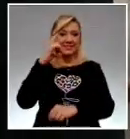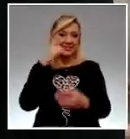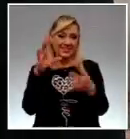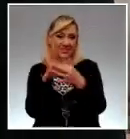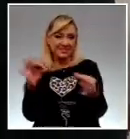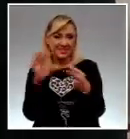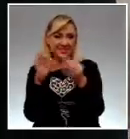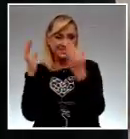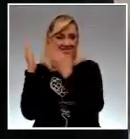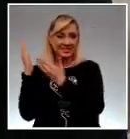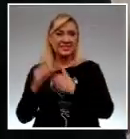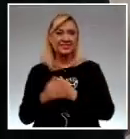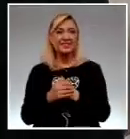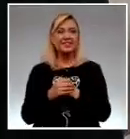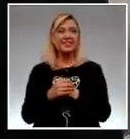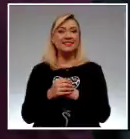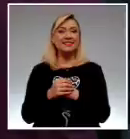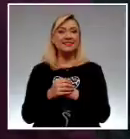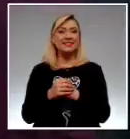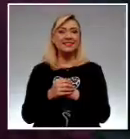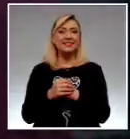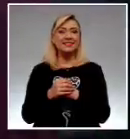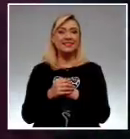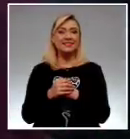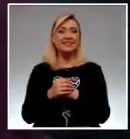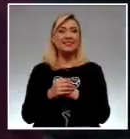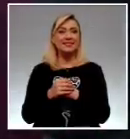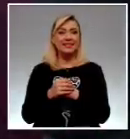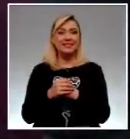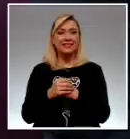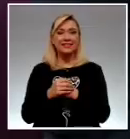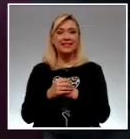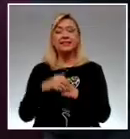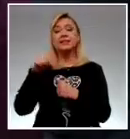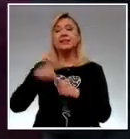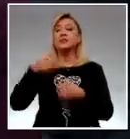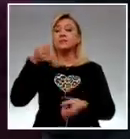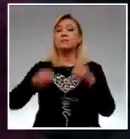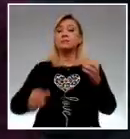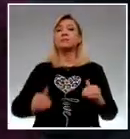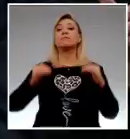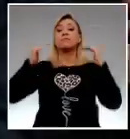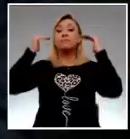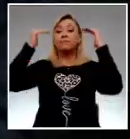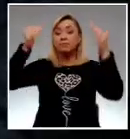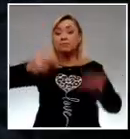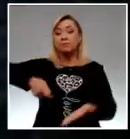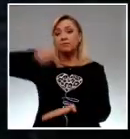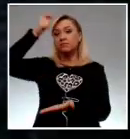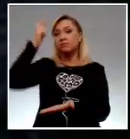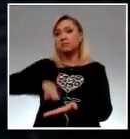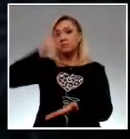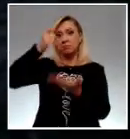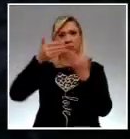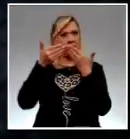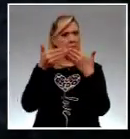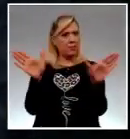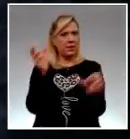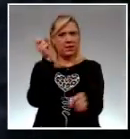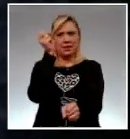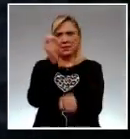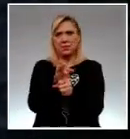mu bien con g el pleno de la suprema corte abrió sus puertas desde temprano para recibir a los